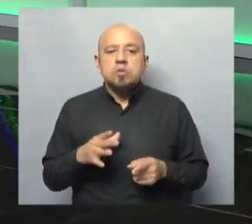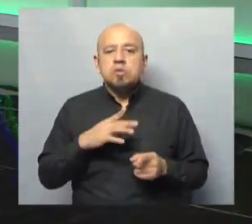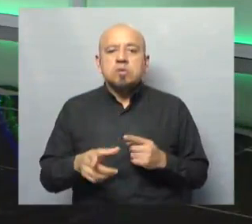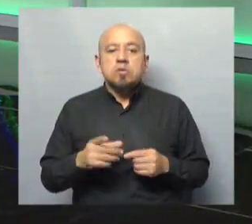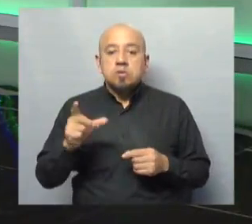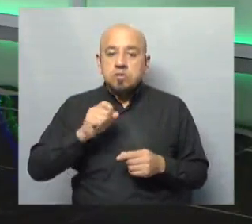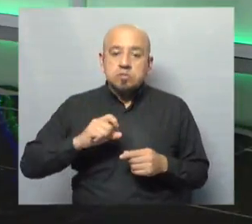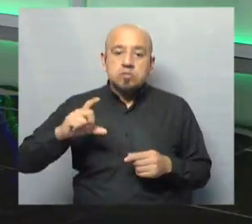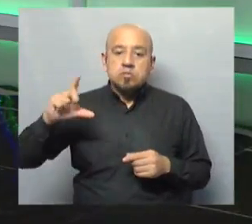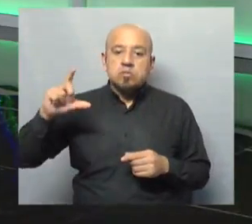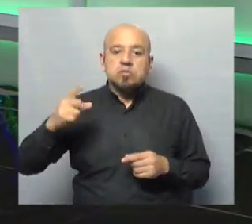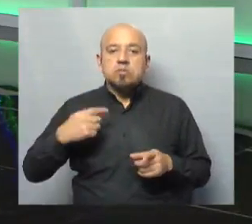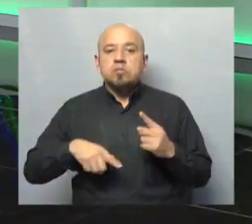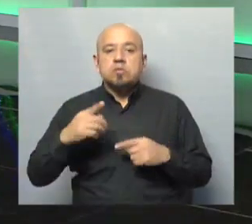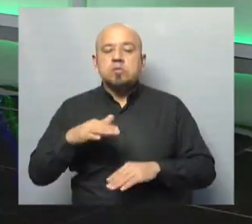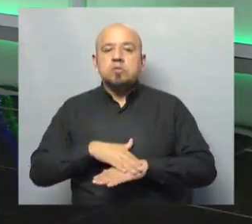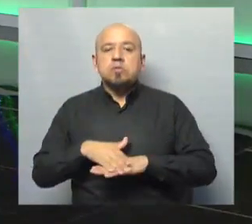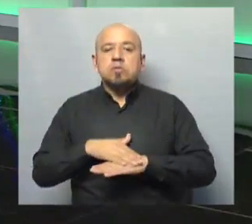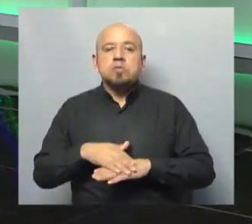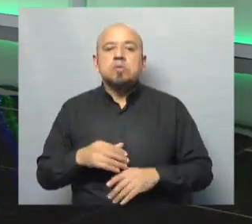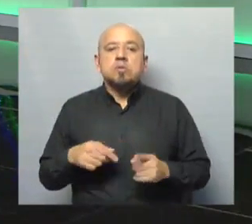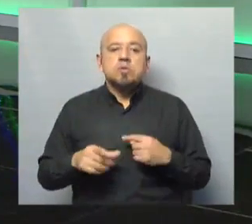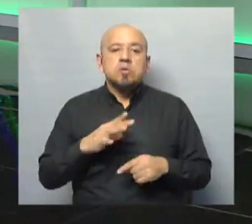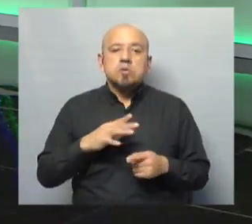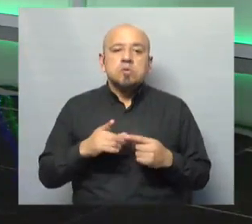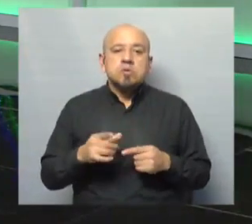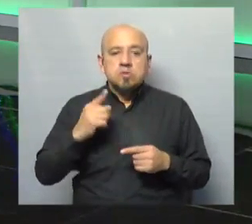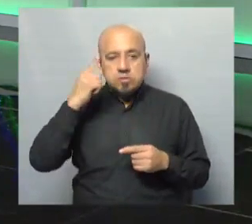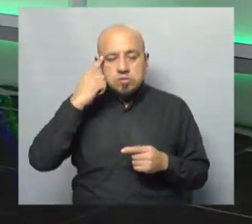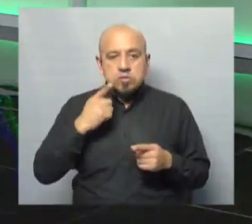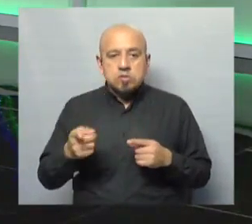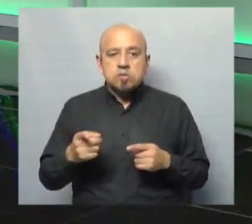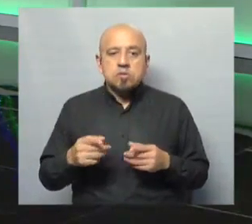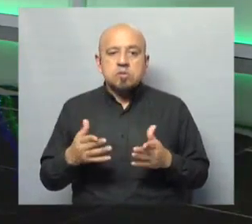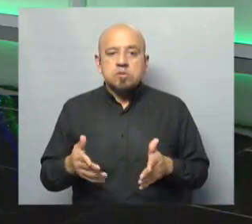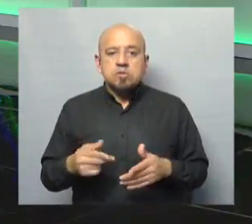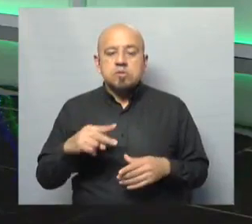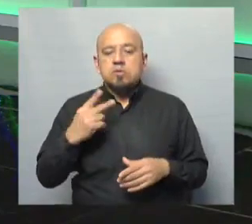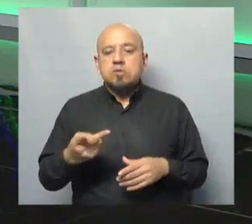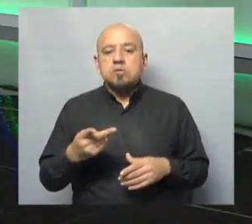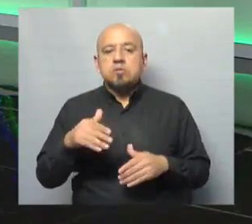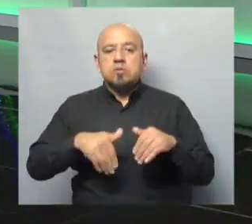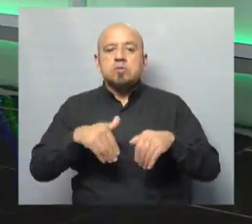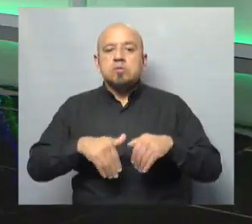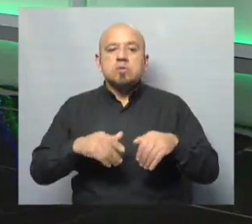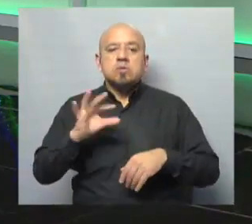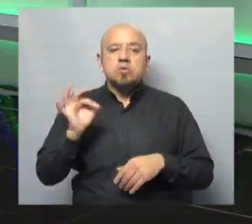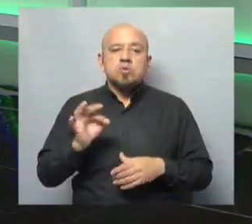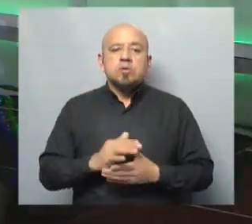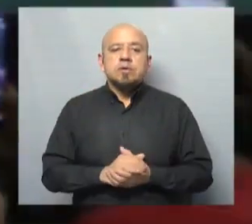un crecimiento aunque mínimo de las otras opciones lo que hace pensar casi seguramente en una segunda vuelta para fines de